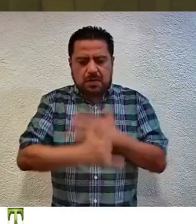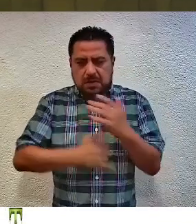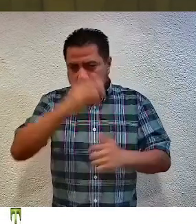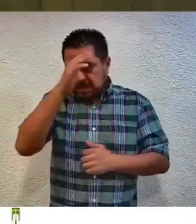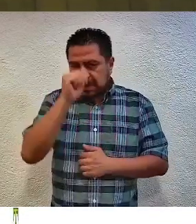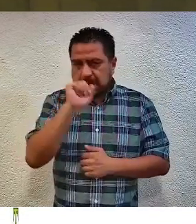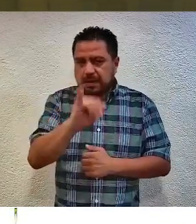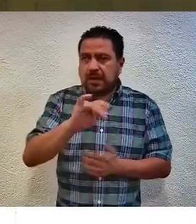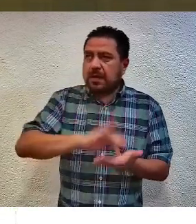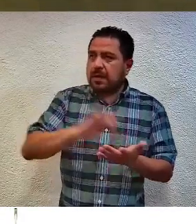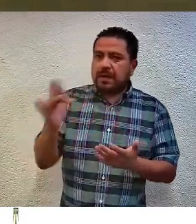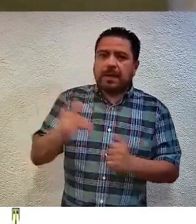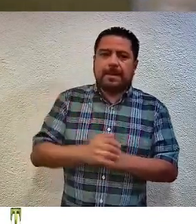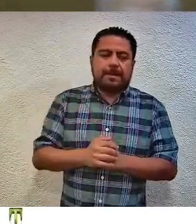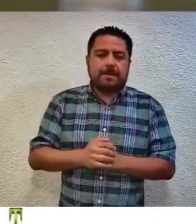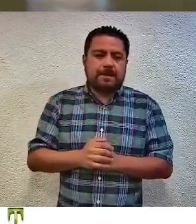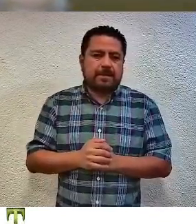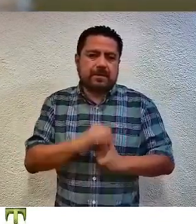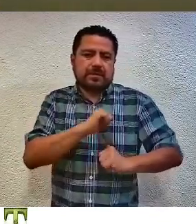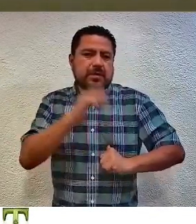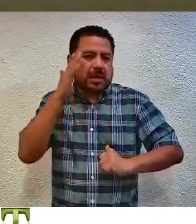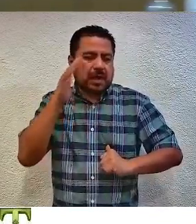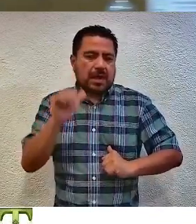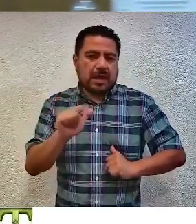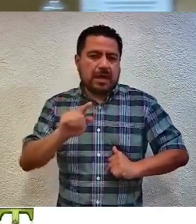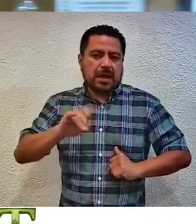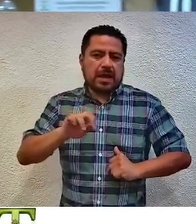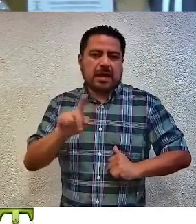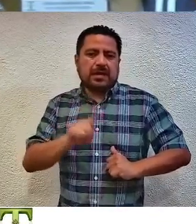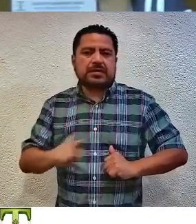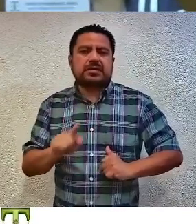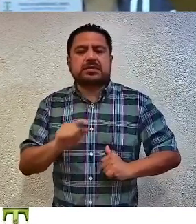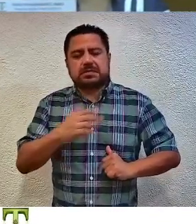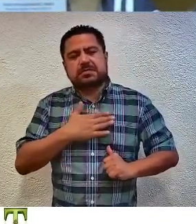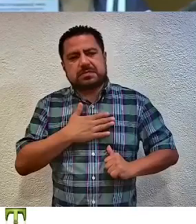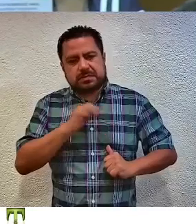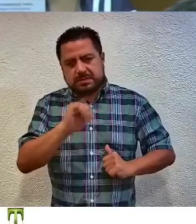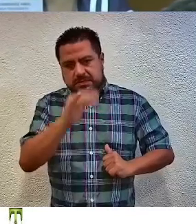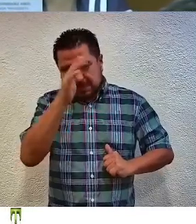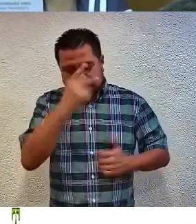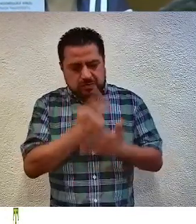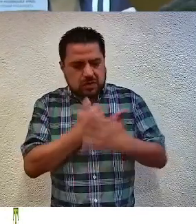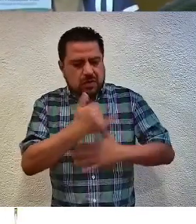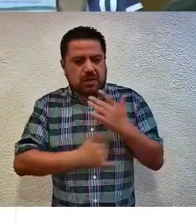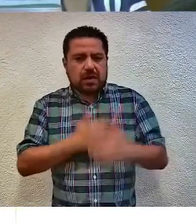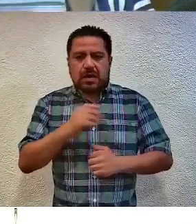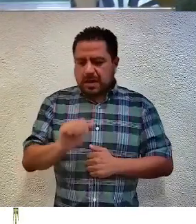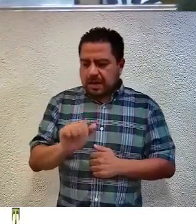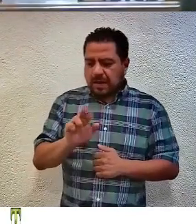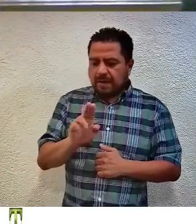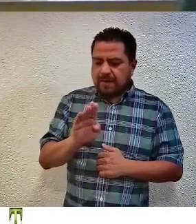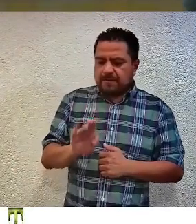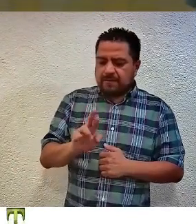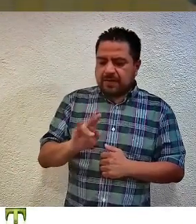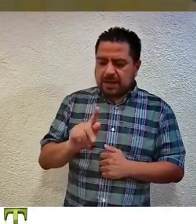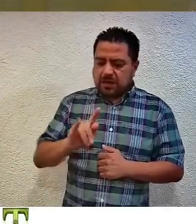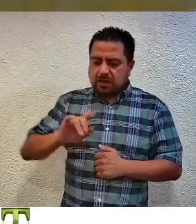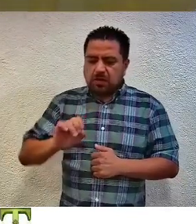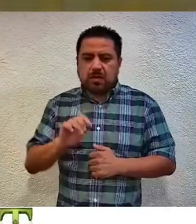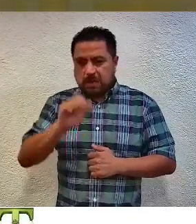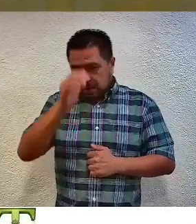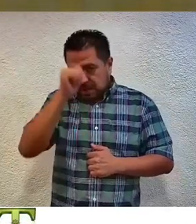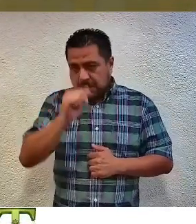Gracias, magistrado. Magistrada ponente, Almadela Eugenio Alcaraz. mi proyecto. Gracias, magistrada. Magistrada Ila Rosa, delegado Abrito. A favor del proyecto.